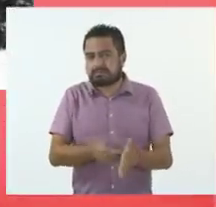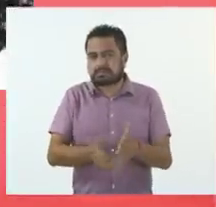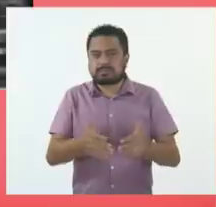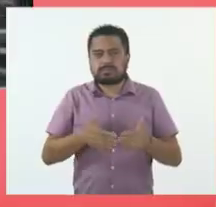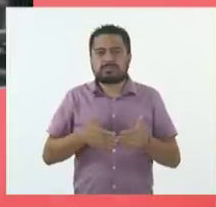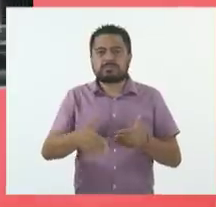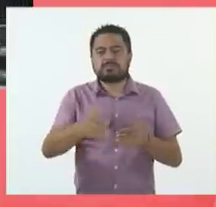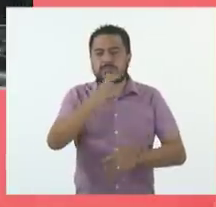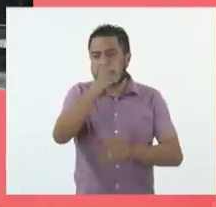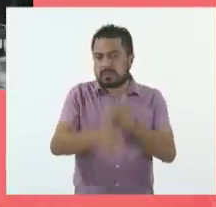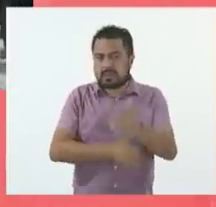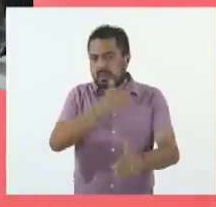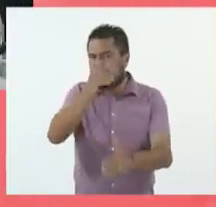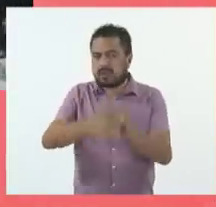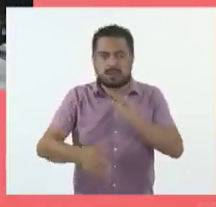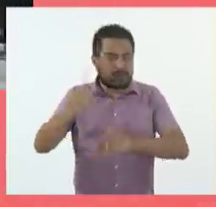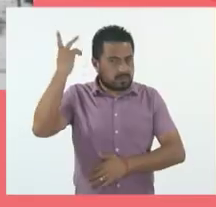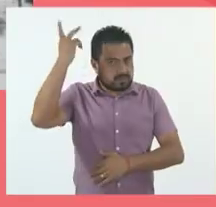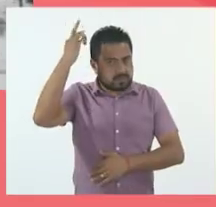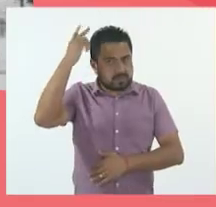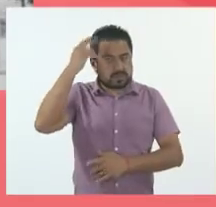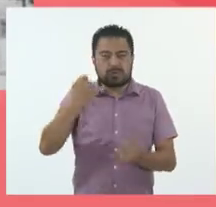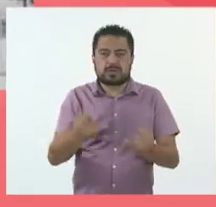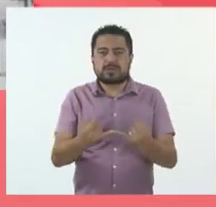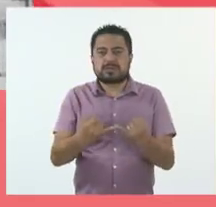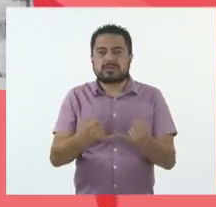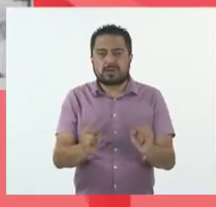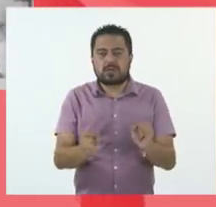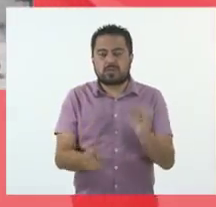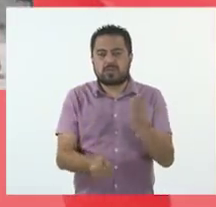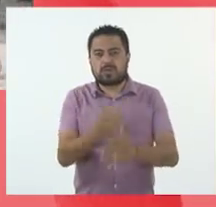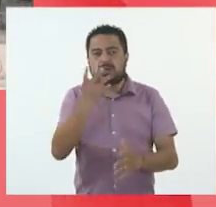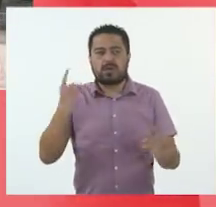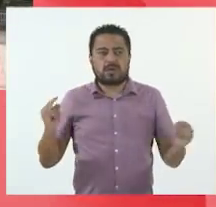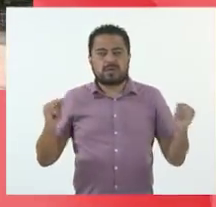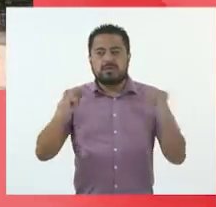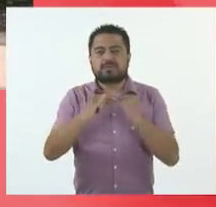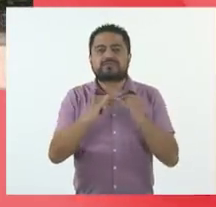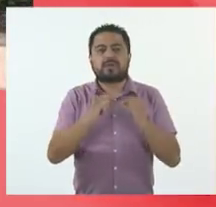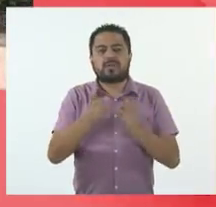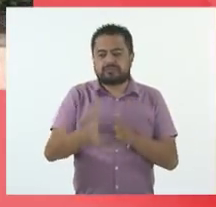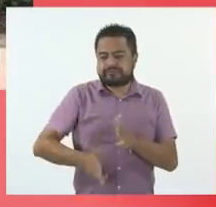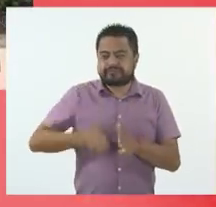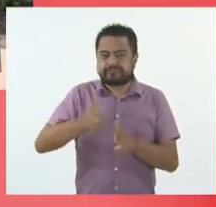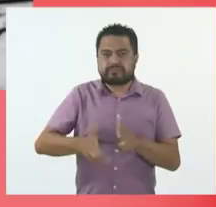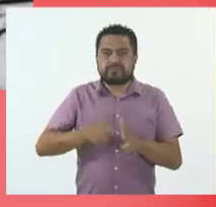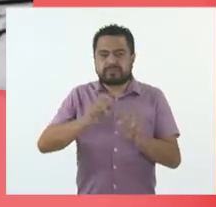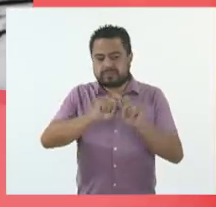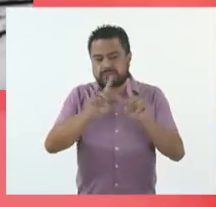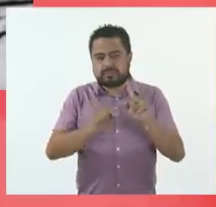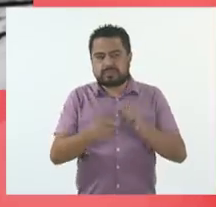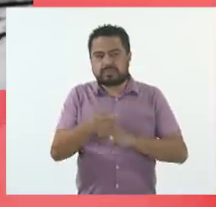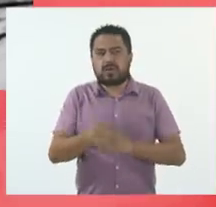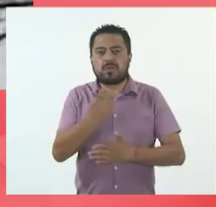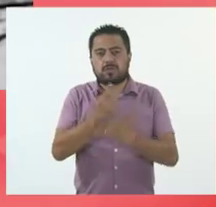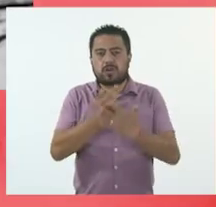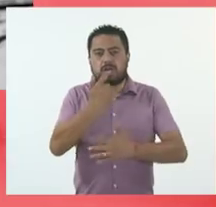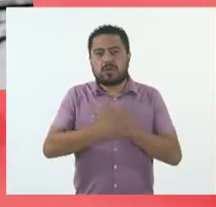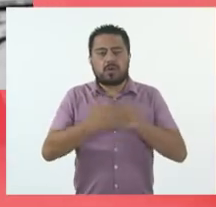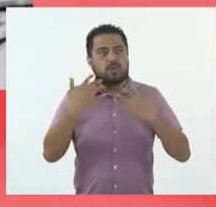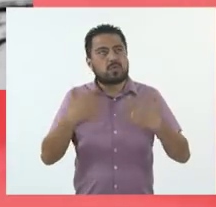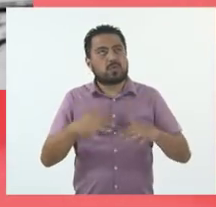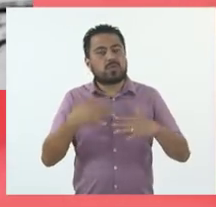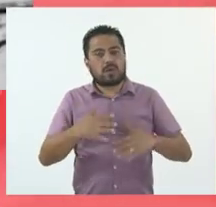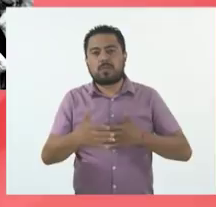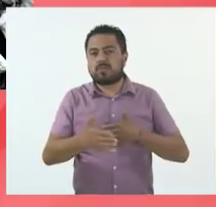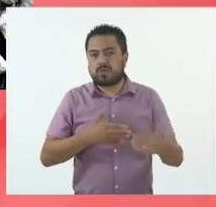Durante la parte final del Porfiriato, se inauguró una nueva vía que traería el Ferrocarril Nacional, un proyecto ambicioso